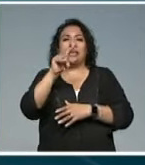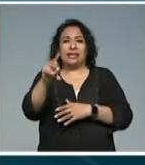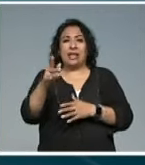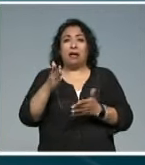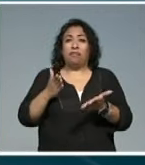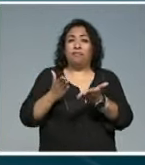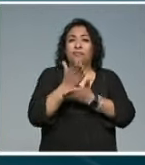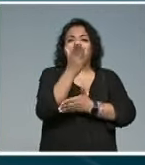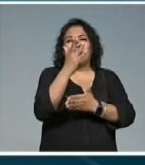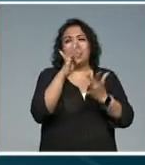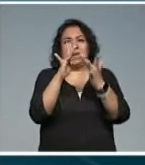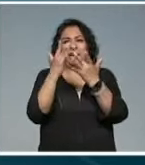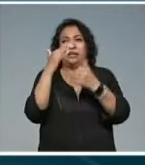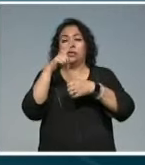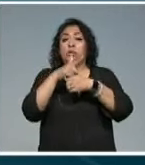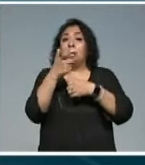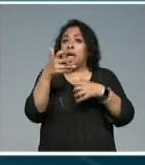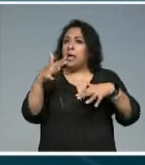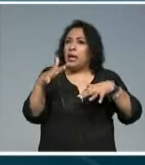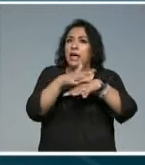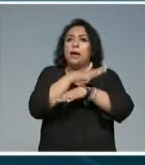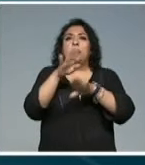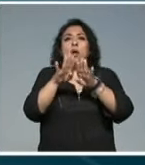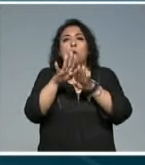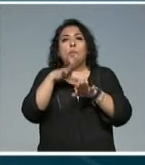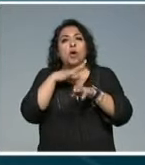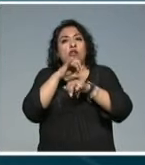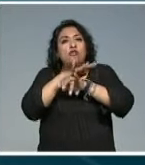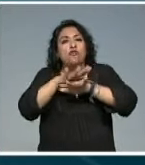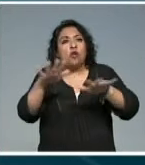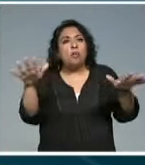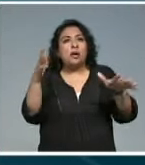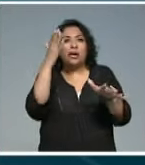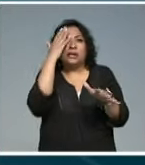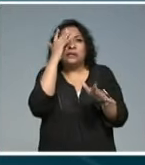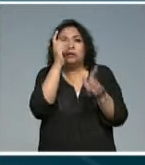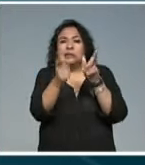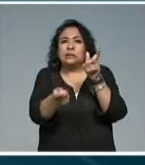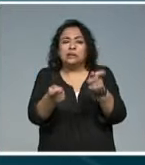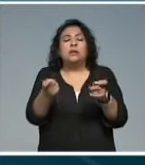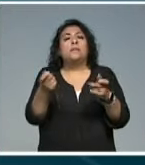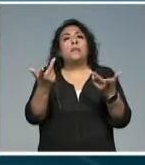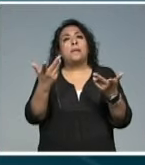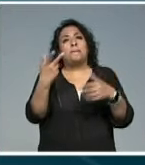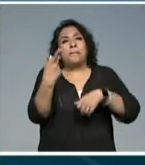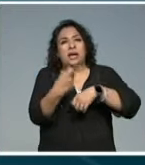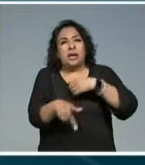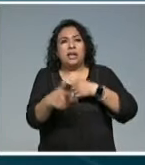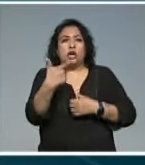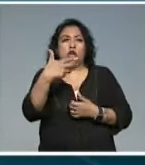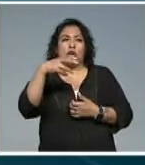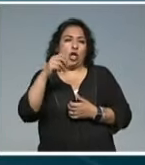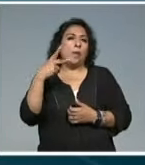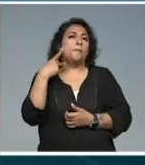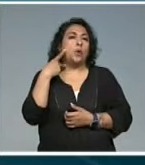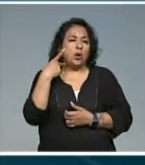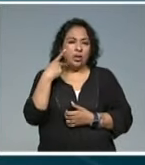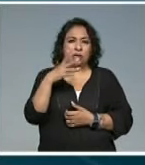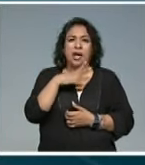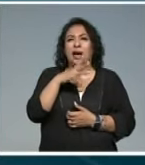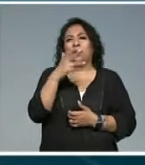sociales han cambiado la forma en que accedemos a la información. Los riesgos sociopolíticos a los que nos enfrenta